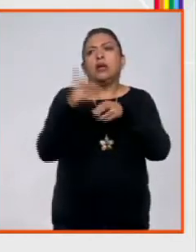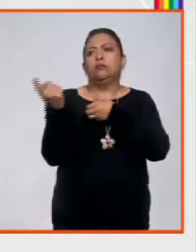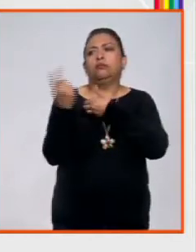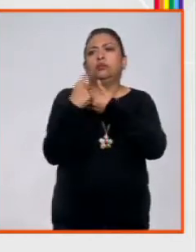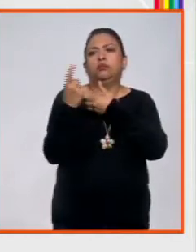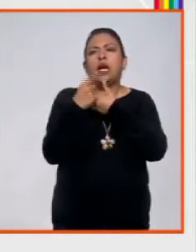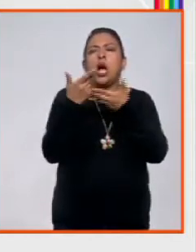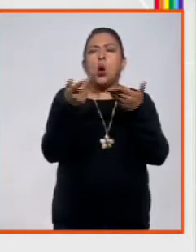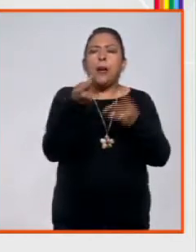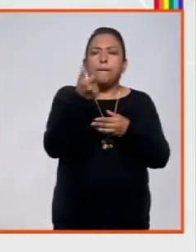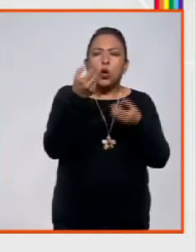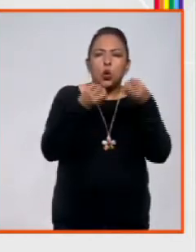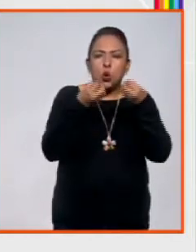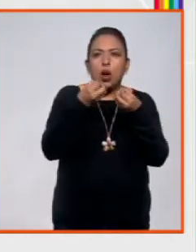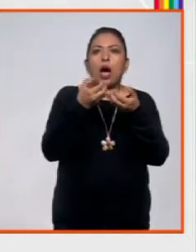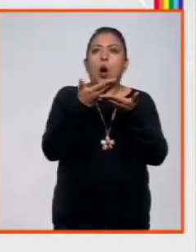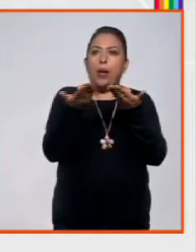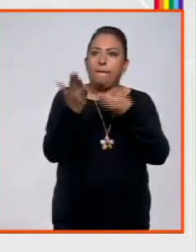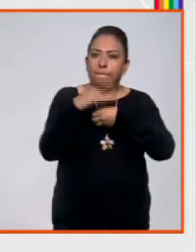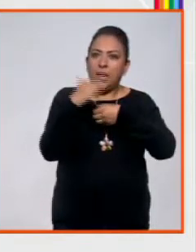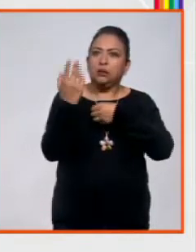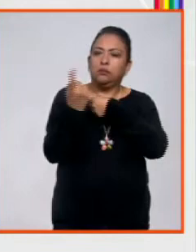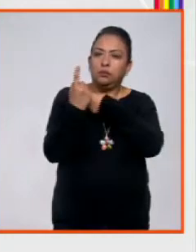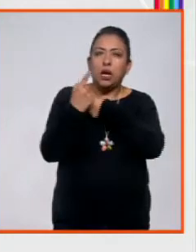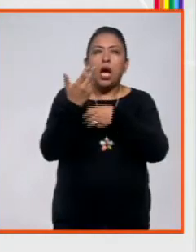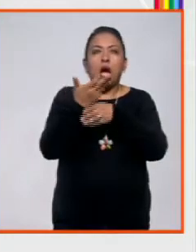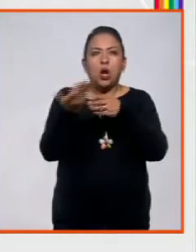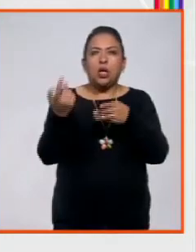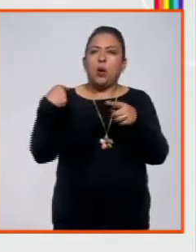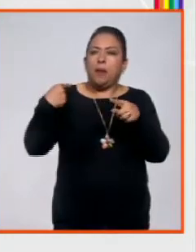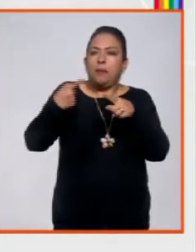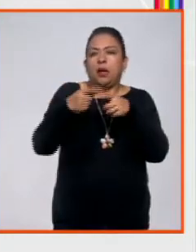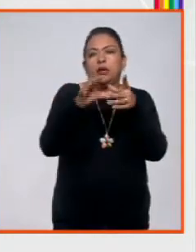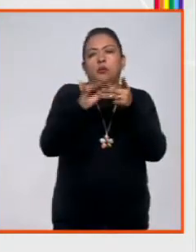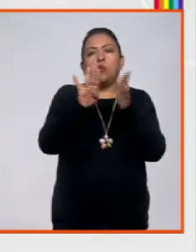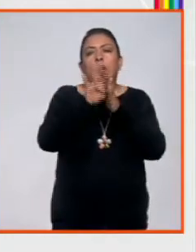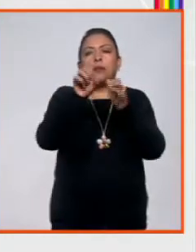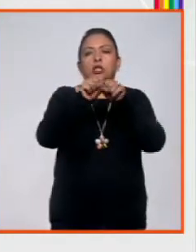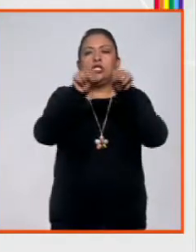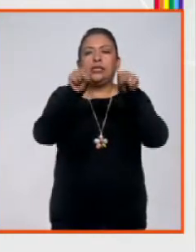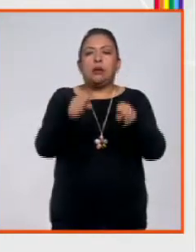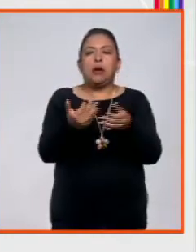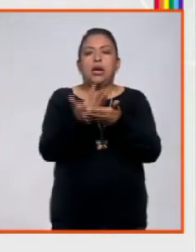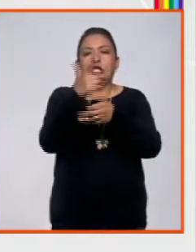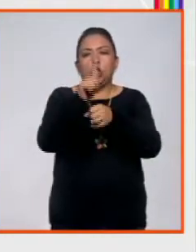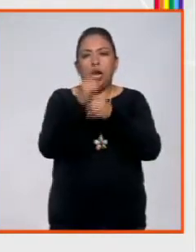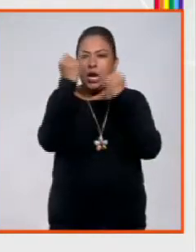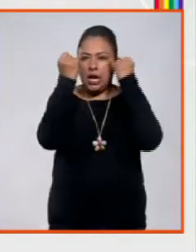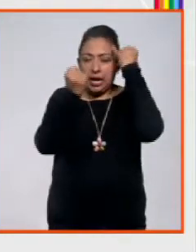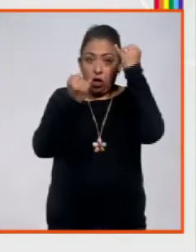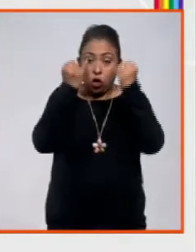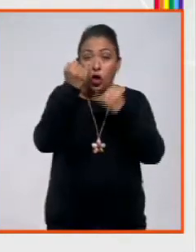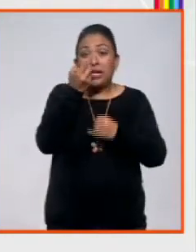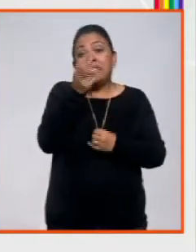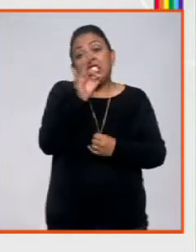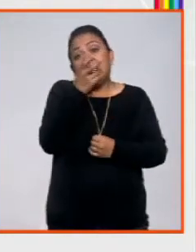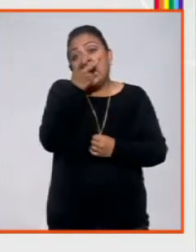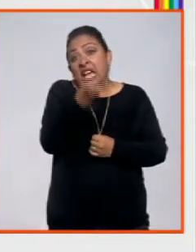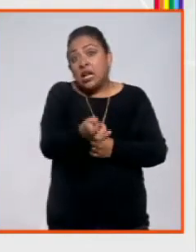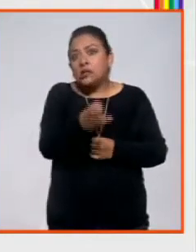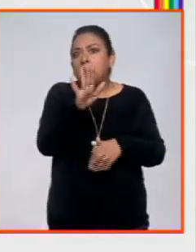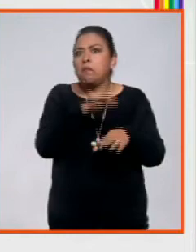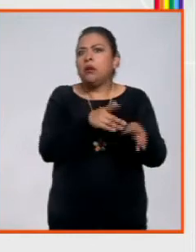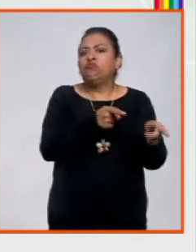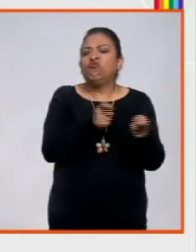son hasta ahora yo lo he estado diciendo por ejemplo el sistema nacional de creadores es quizá el sistema más